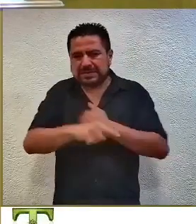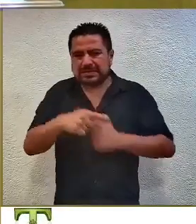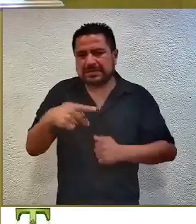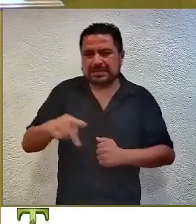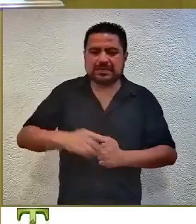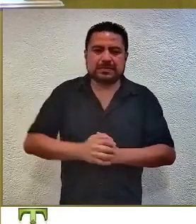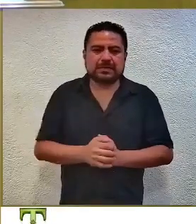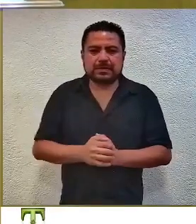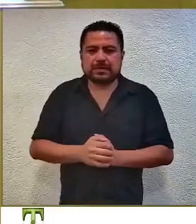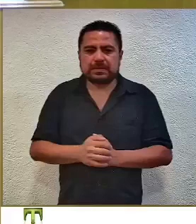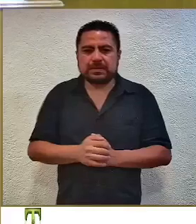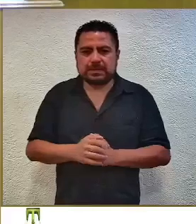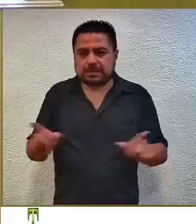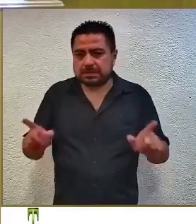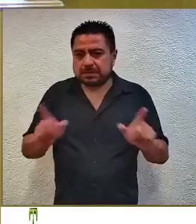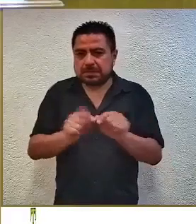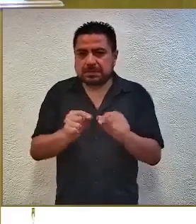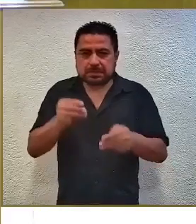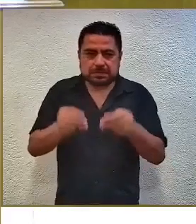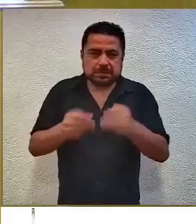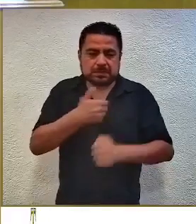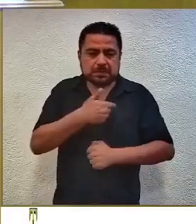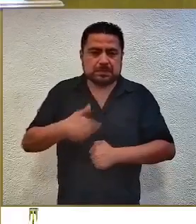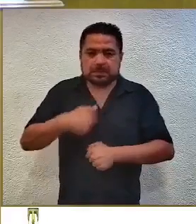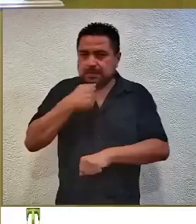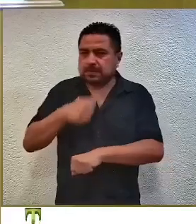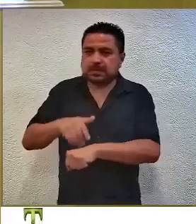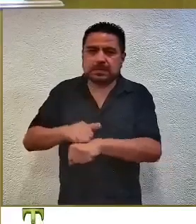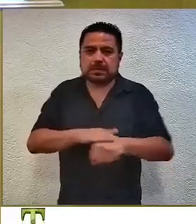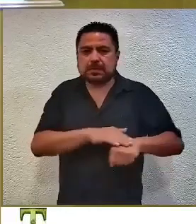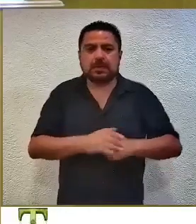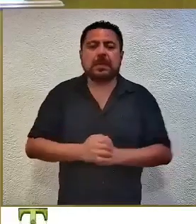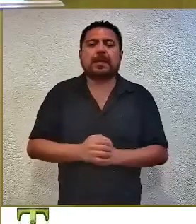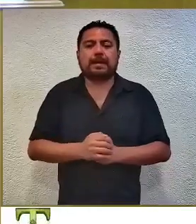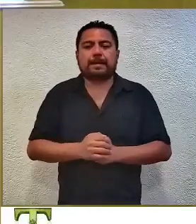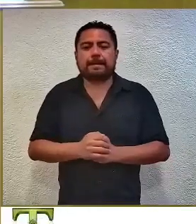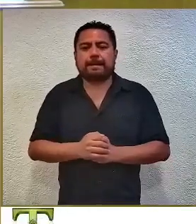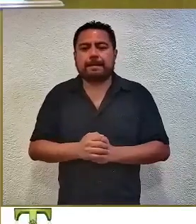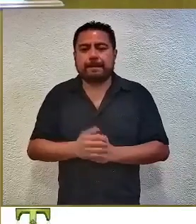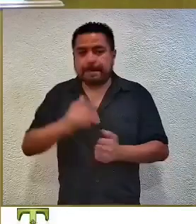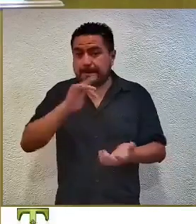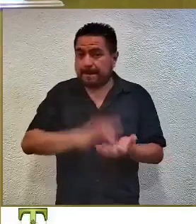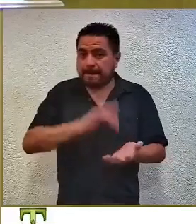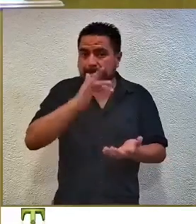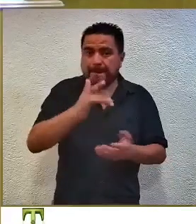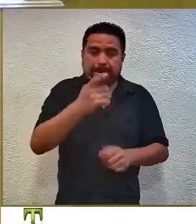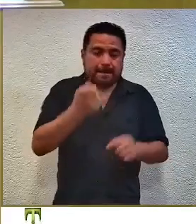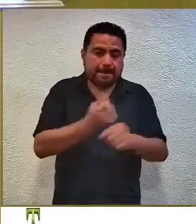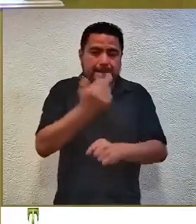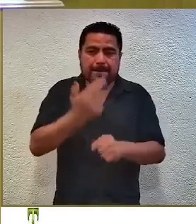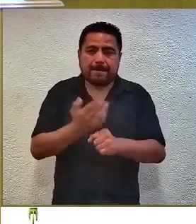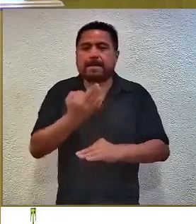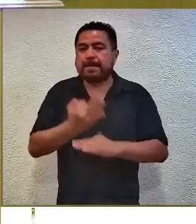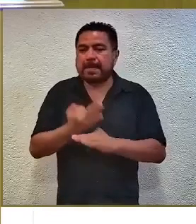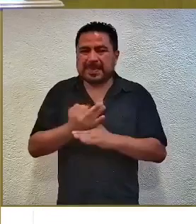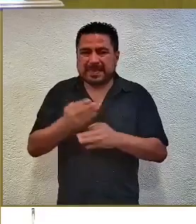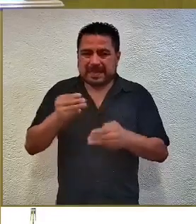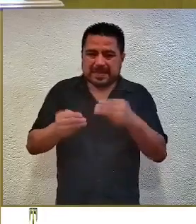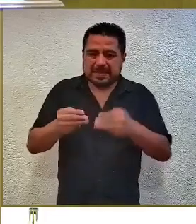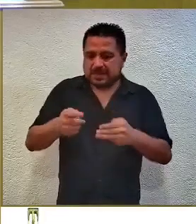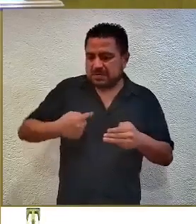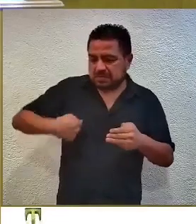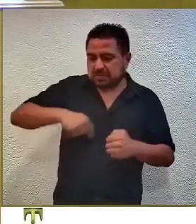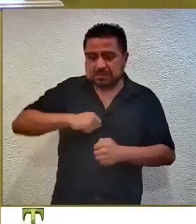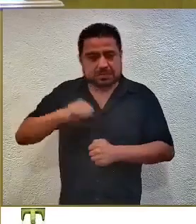SCM-JDC-266/2023. Es la cuenta, magistrada presidenta, magistradas, magistrado. Gracias, secretario. Magistradas, magistrado, está en